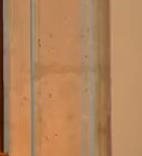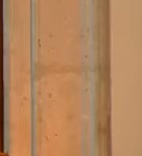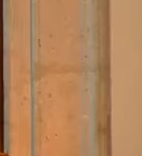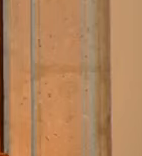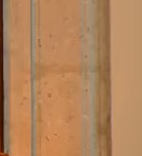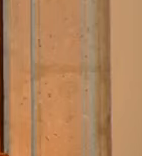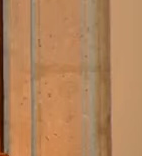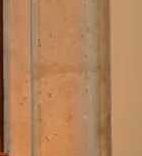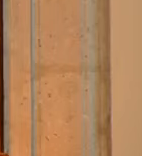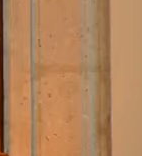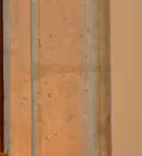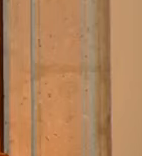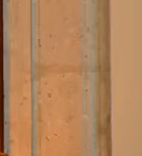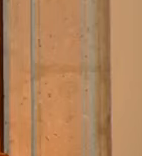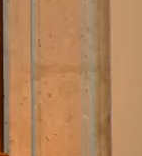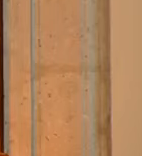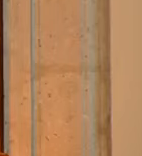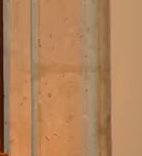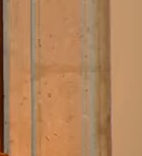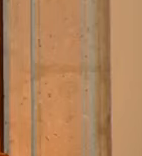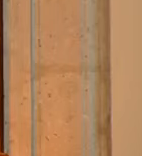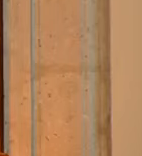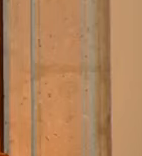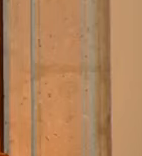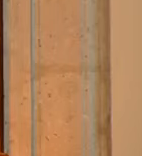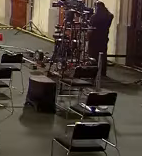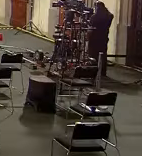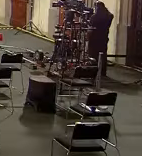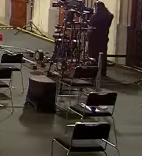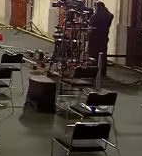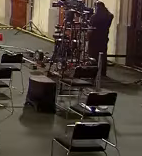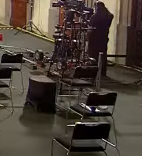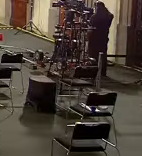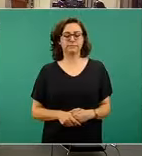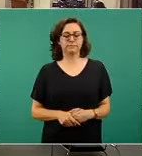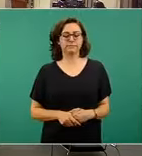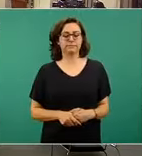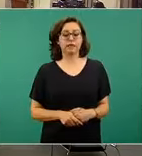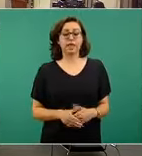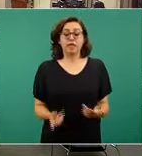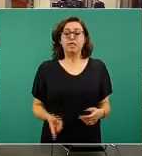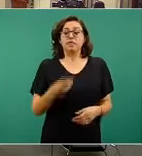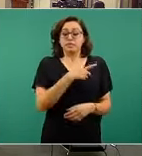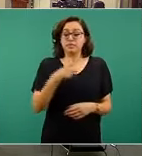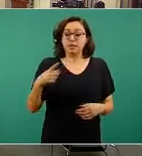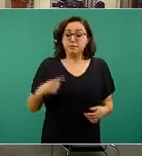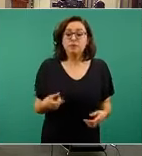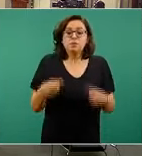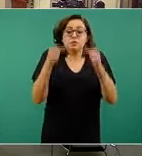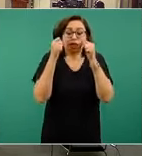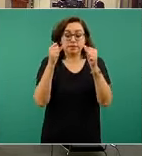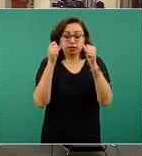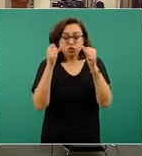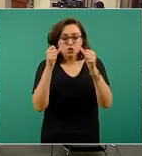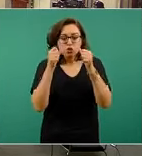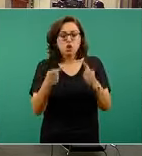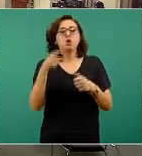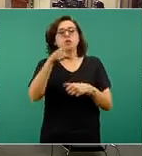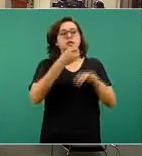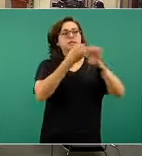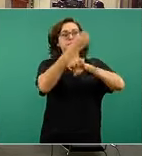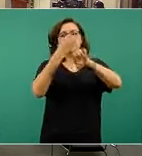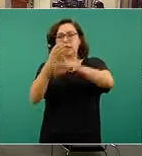diaria, a no relajar las medidas de prevención, a estar atentos a las recomendaciones que las autoridades locales en el estado